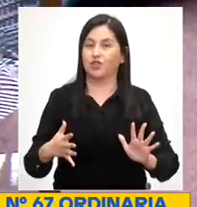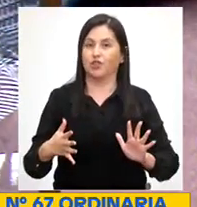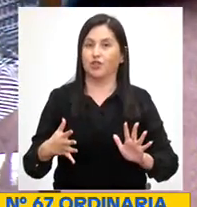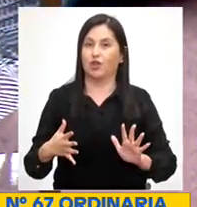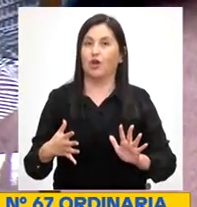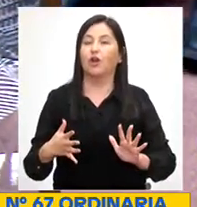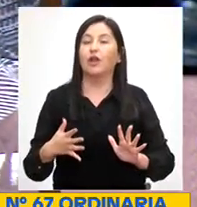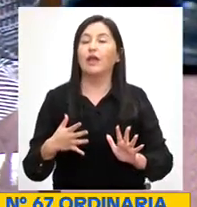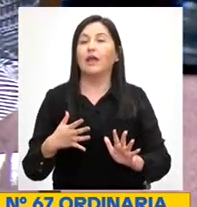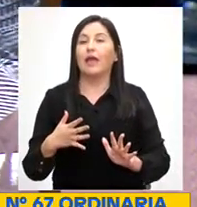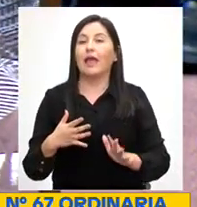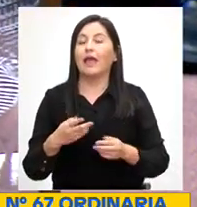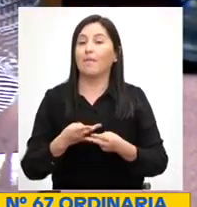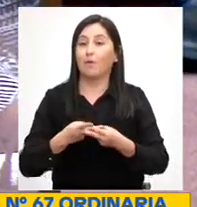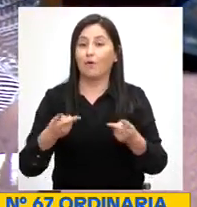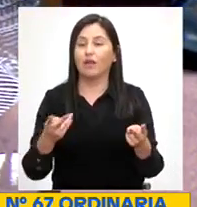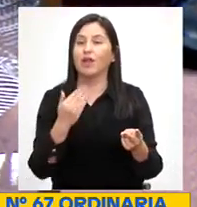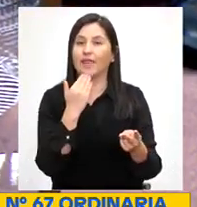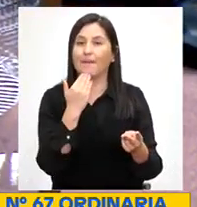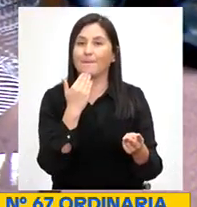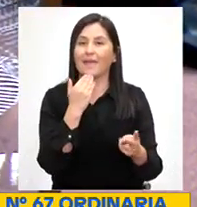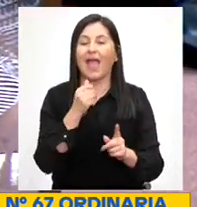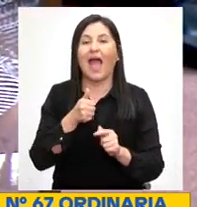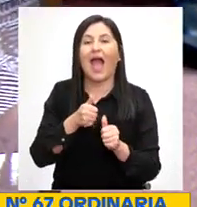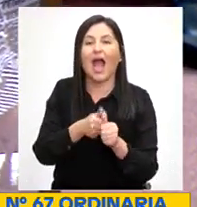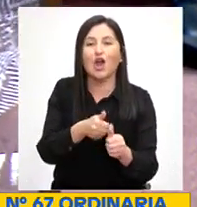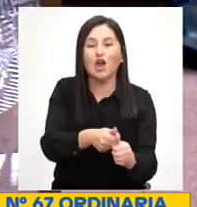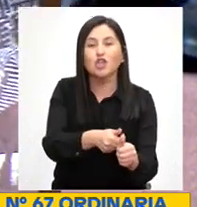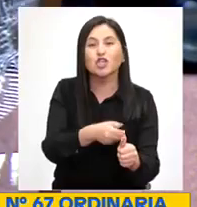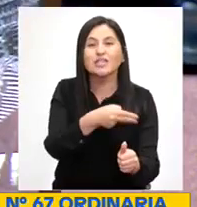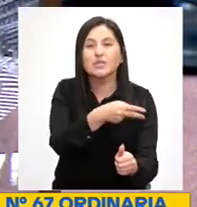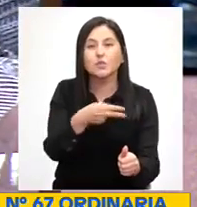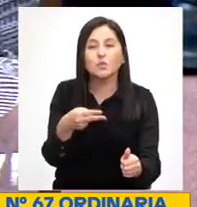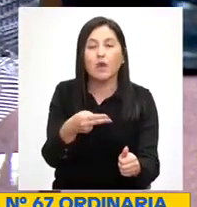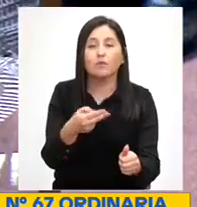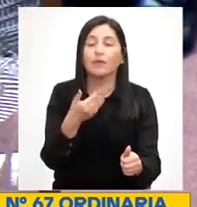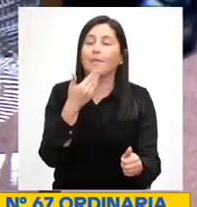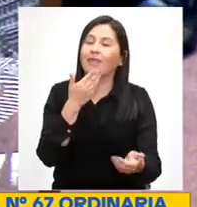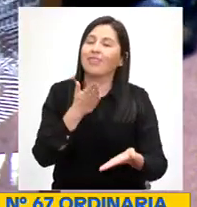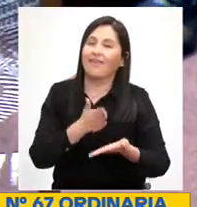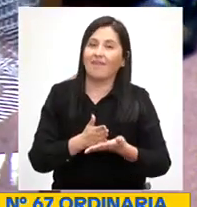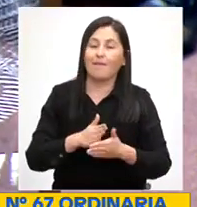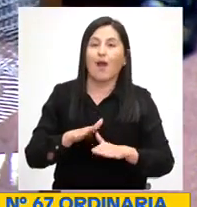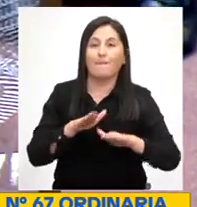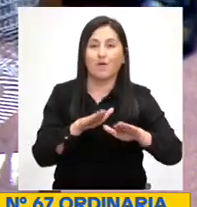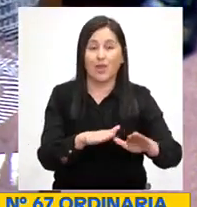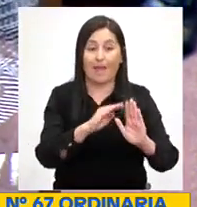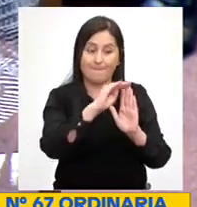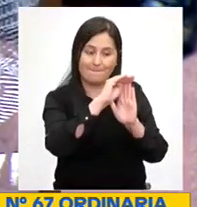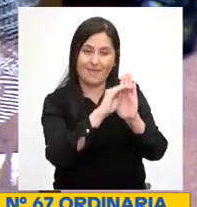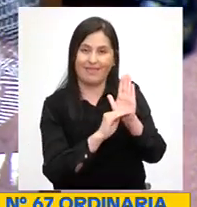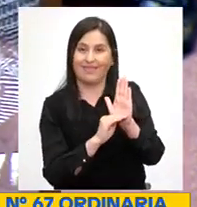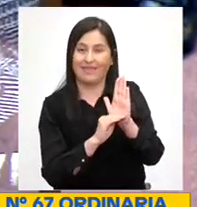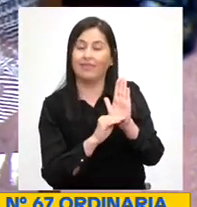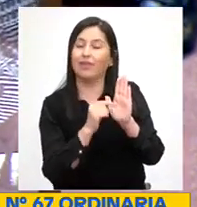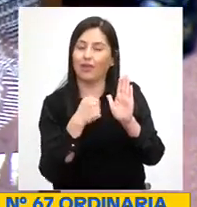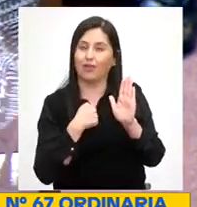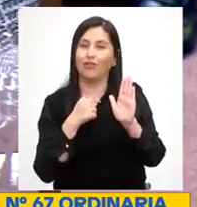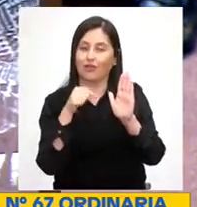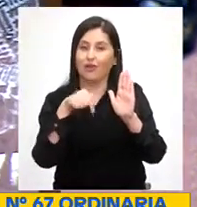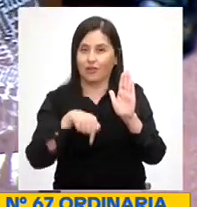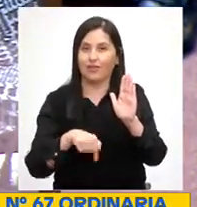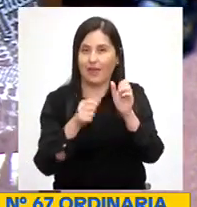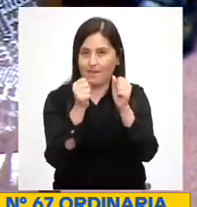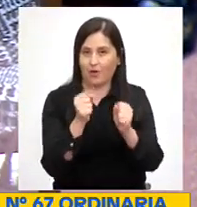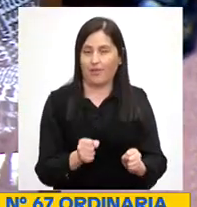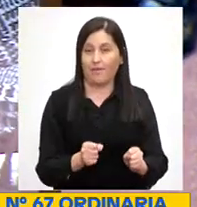de acoso sexual y y para eso tenemos que ser capaces de apoyar con medidas que hoy están a nuestro alcance este